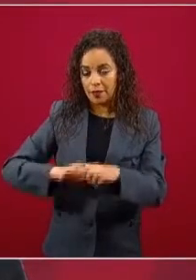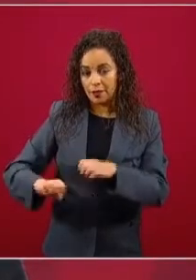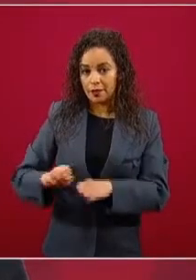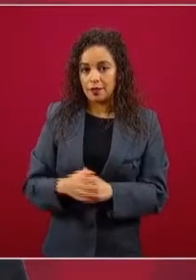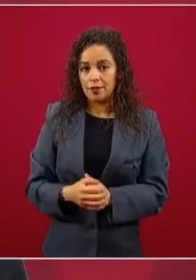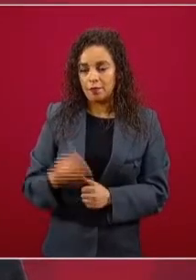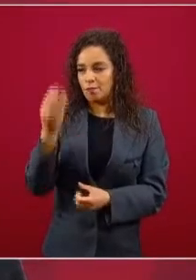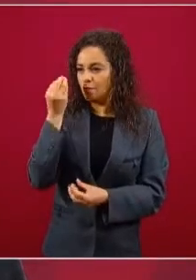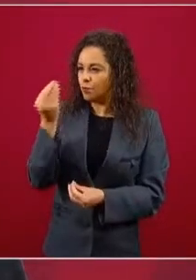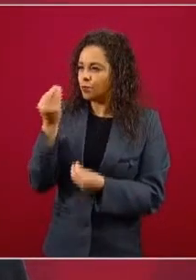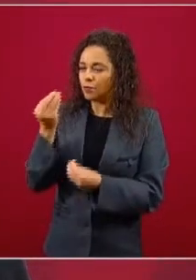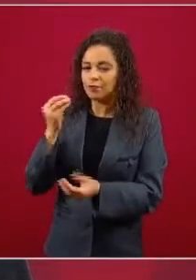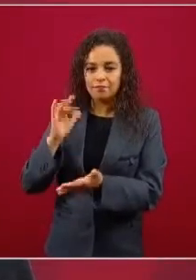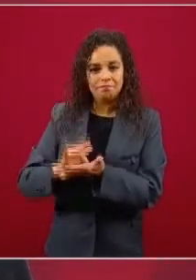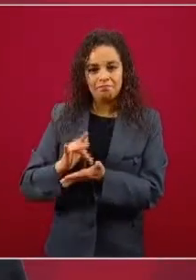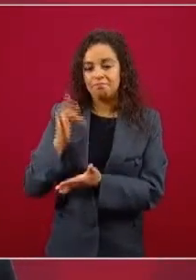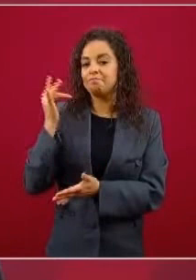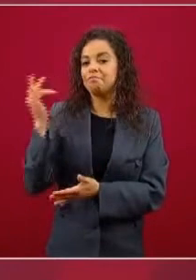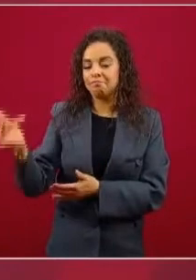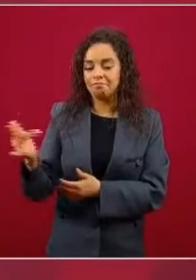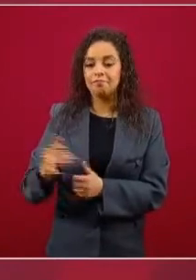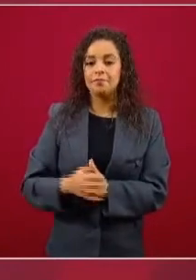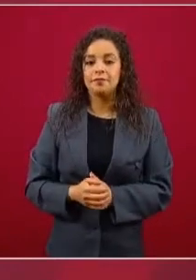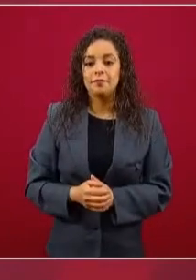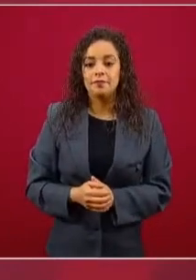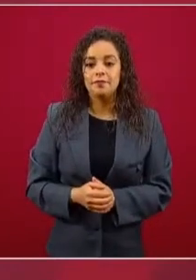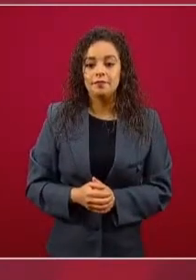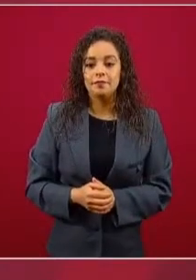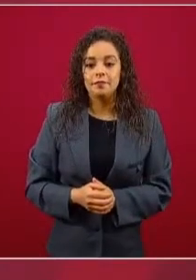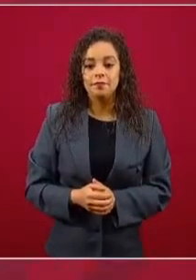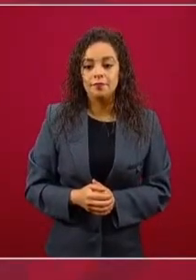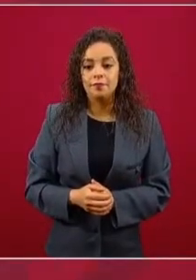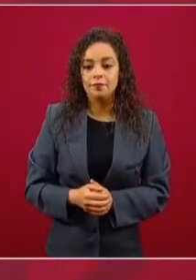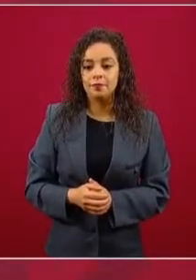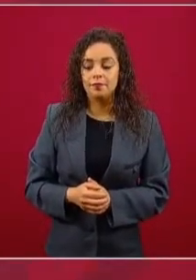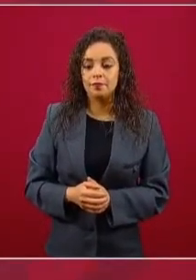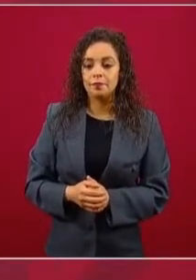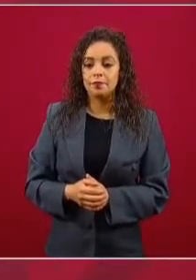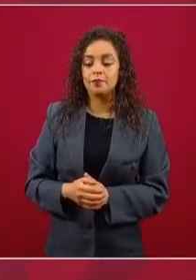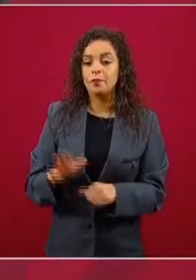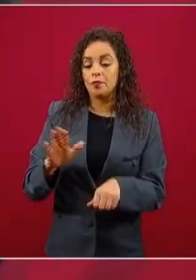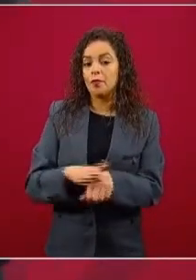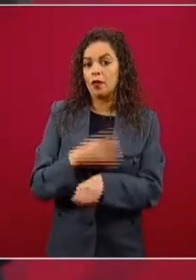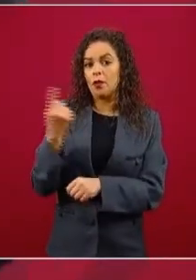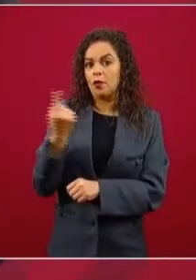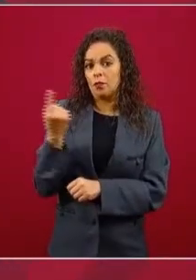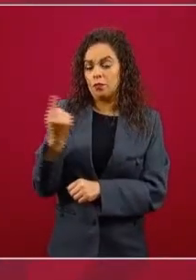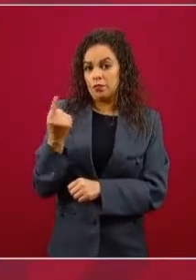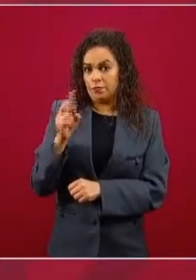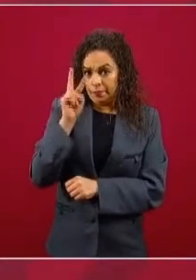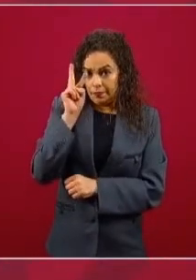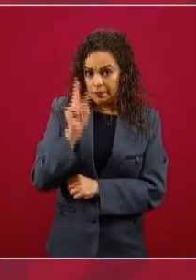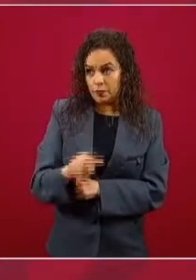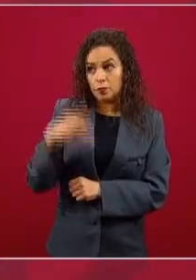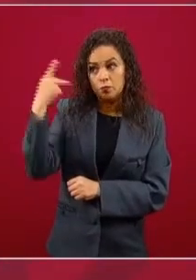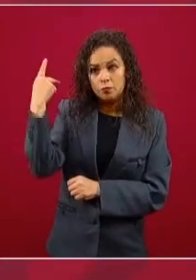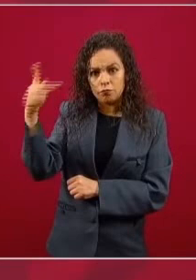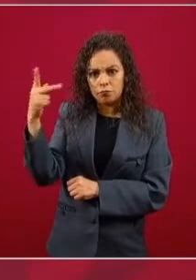porque aún cuando era su responsabilidad,